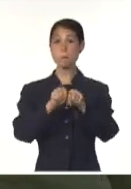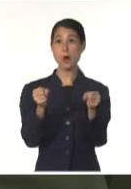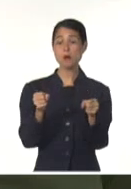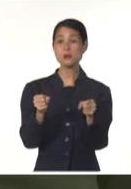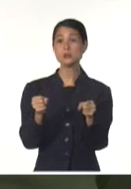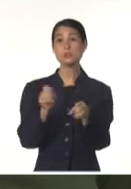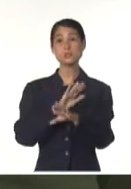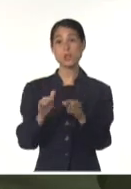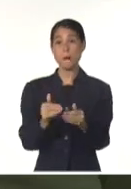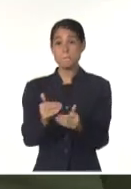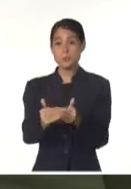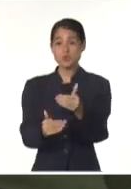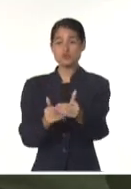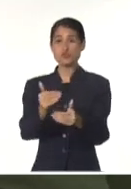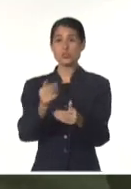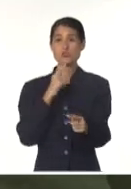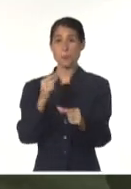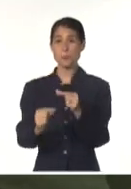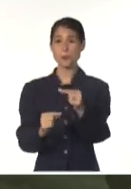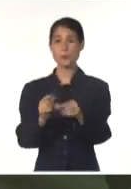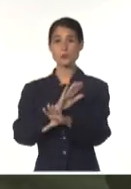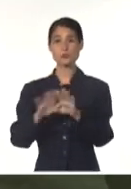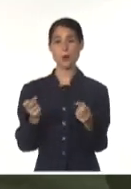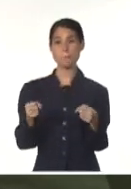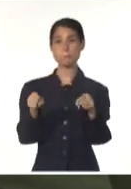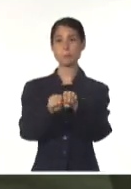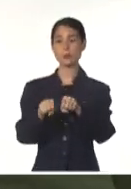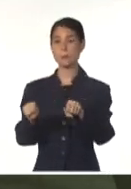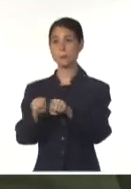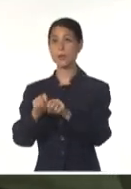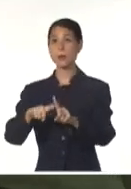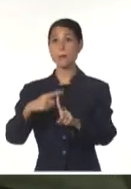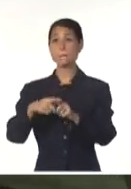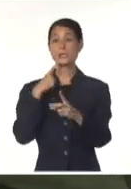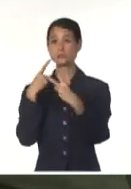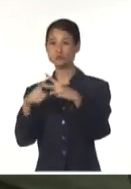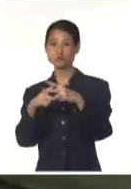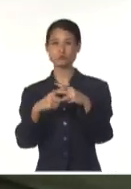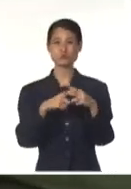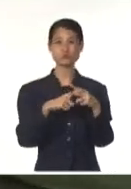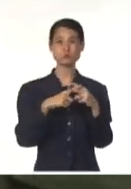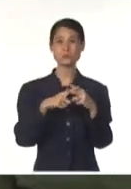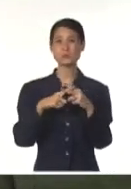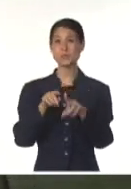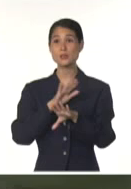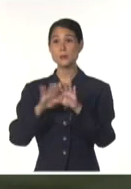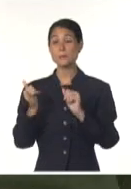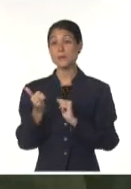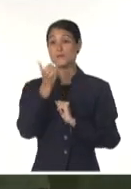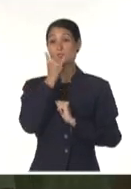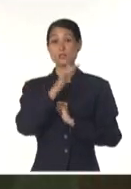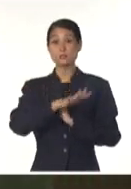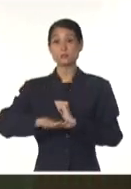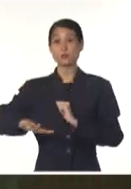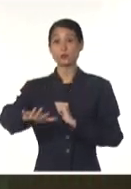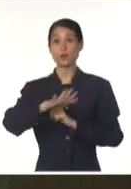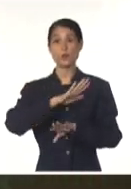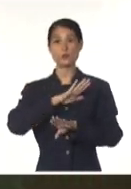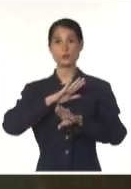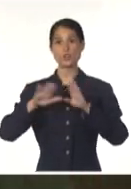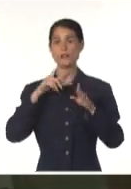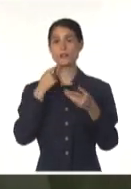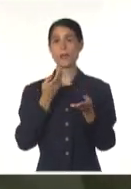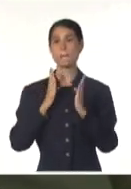entraremos entonces en una etapa de manejo de los déficits que nos quedarán, que era la situación que estábamos viviendo antes del primer